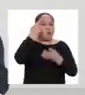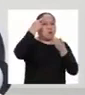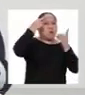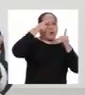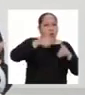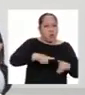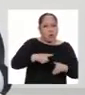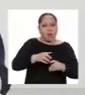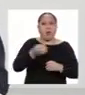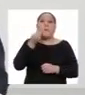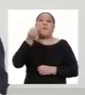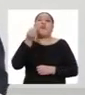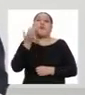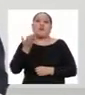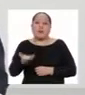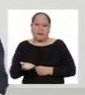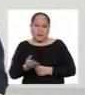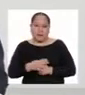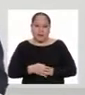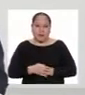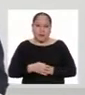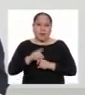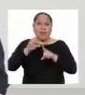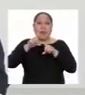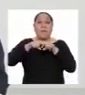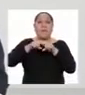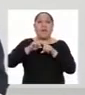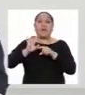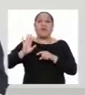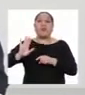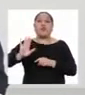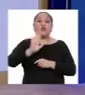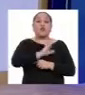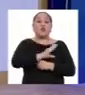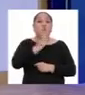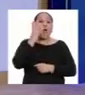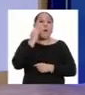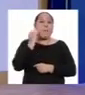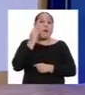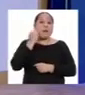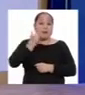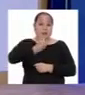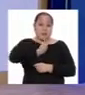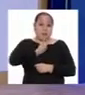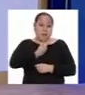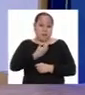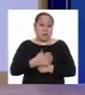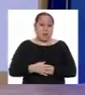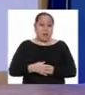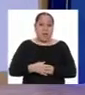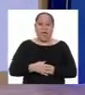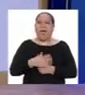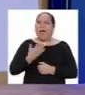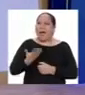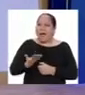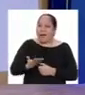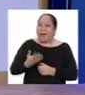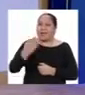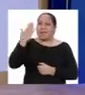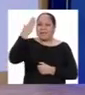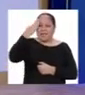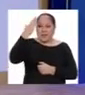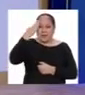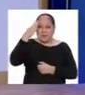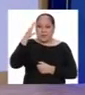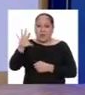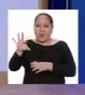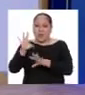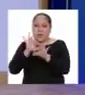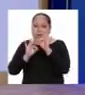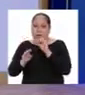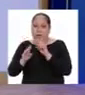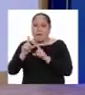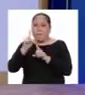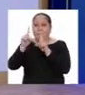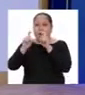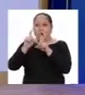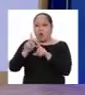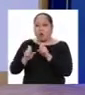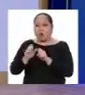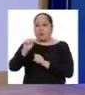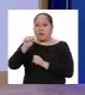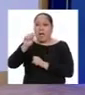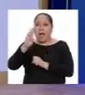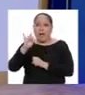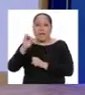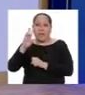desacuerdo, y por qué, según su experiencia personal. Entonces, ahora sabemos que podemos elegir entre hacer preguntas abiertas